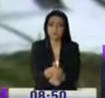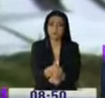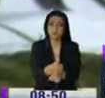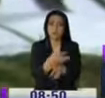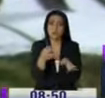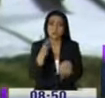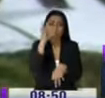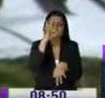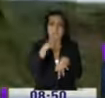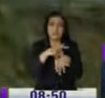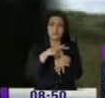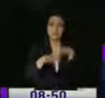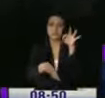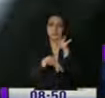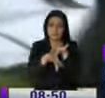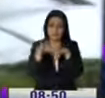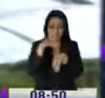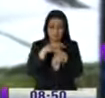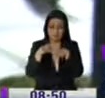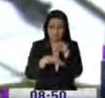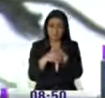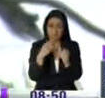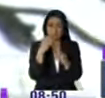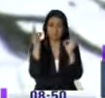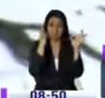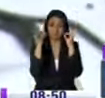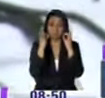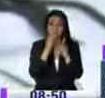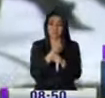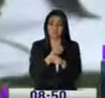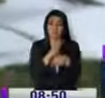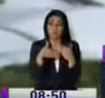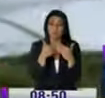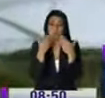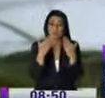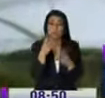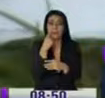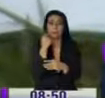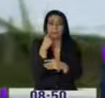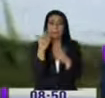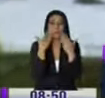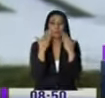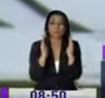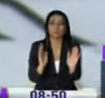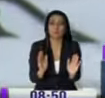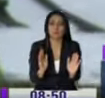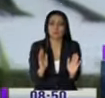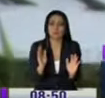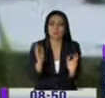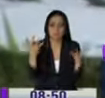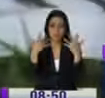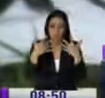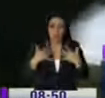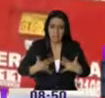picar y había algunas abejas. Y estaba, no sé, mi papá, dónde le cayeron el cuerpo. Como el monte estaba cerrado, no